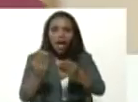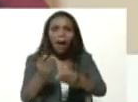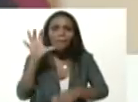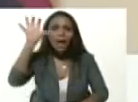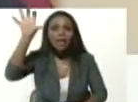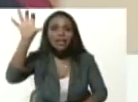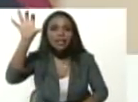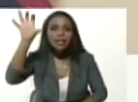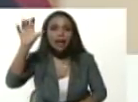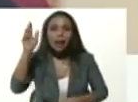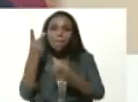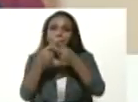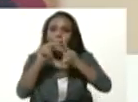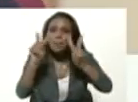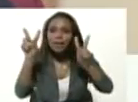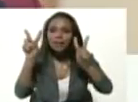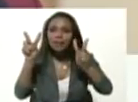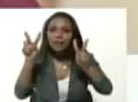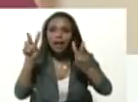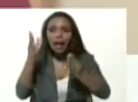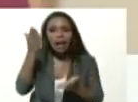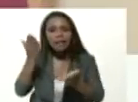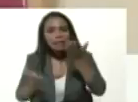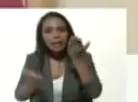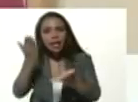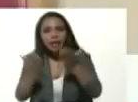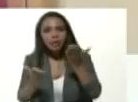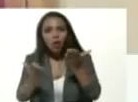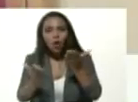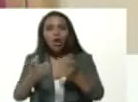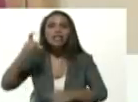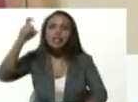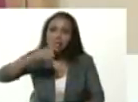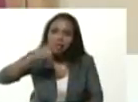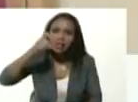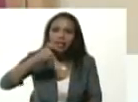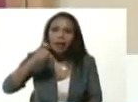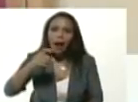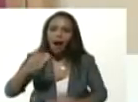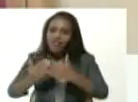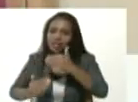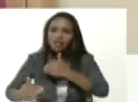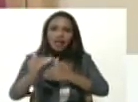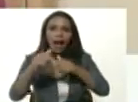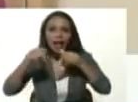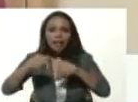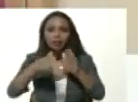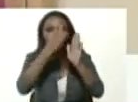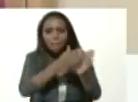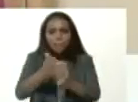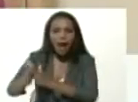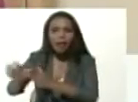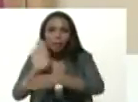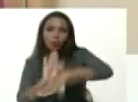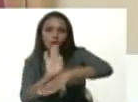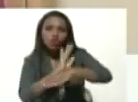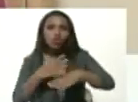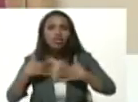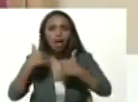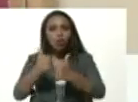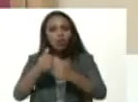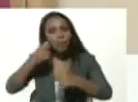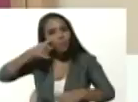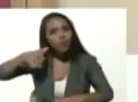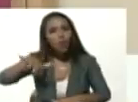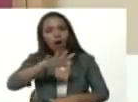país la paz, la estabilidad necesaria para avanzar en estos planes de protección de salud del